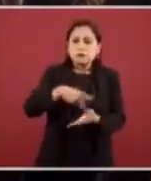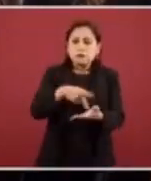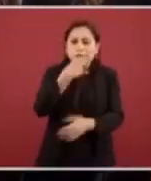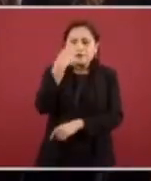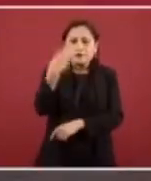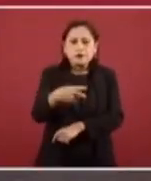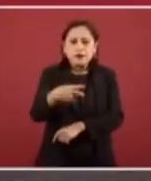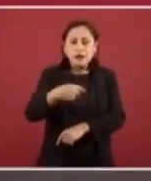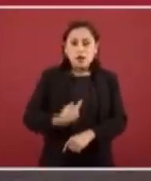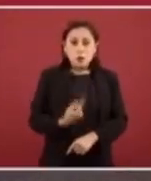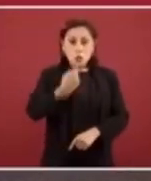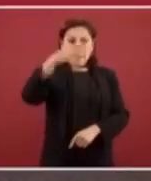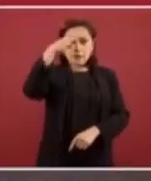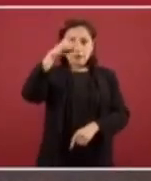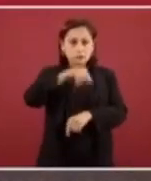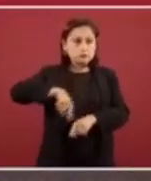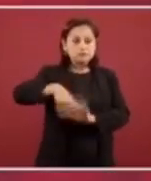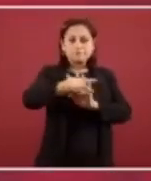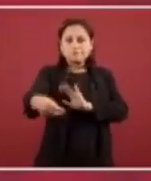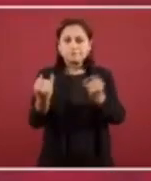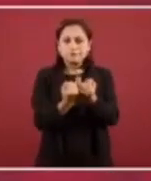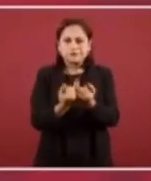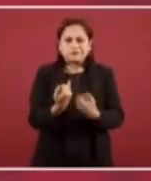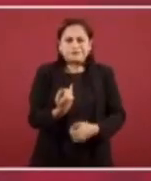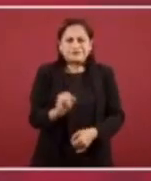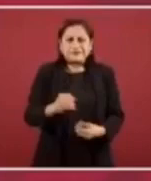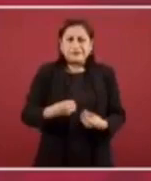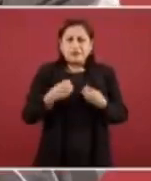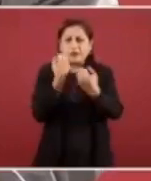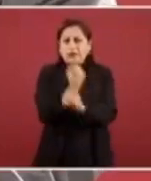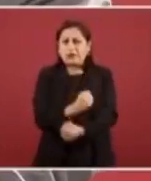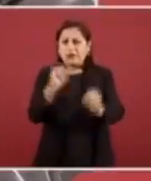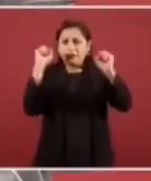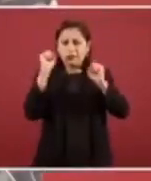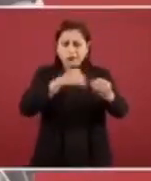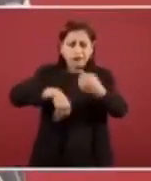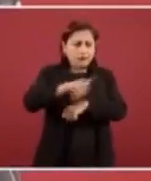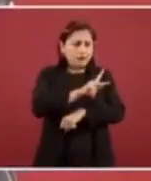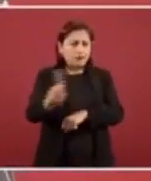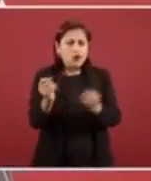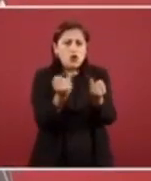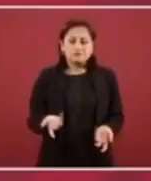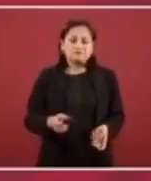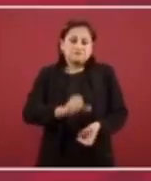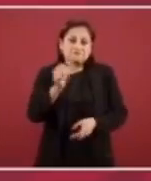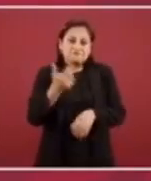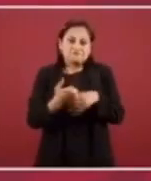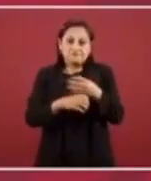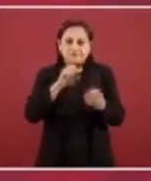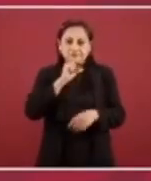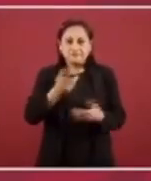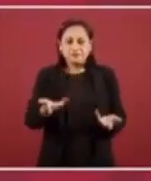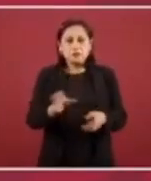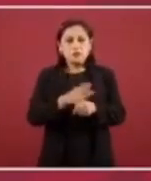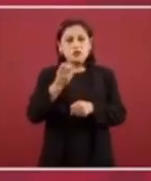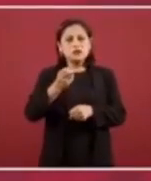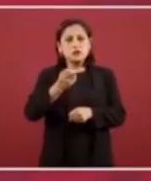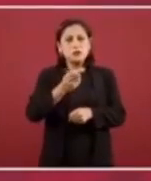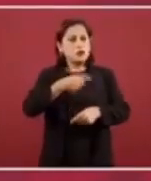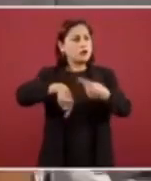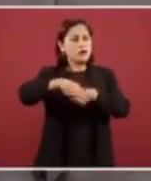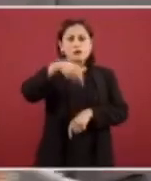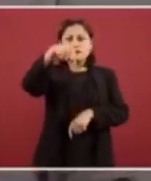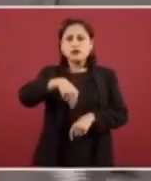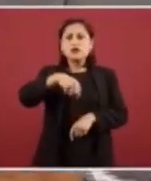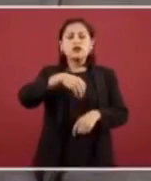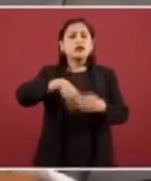único. Sería la vida muy aburrida si todos pensáramos igual. Entonces, somos libres. Y qué